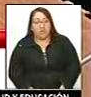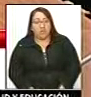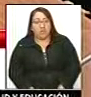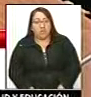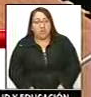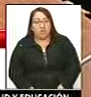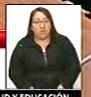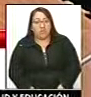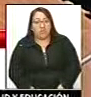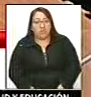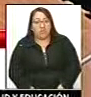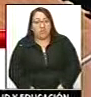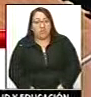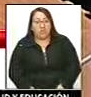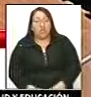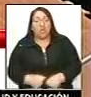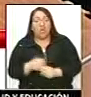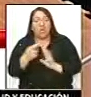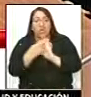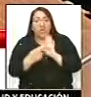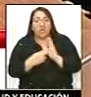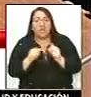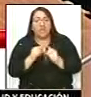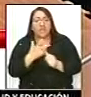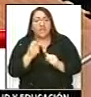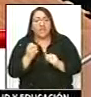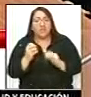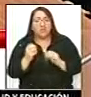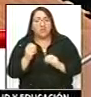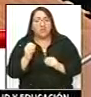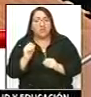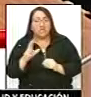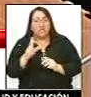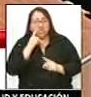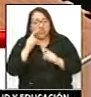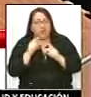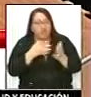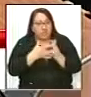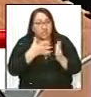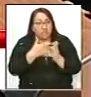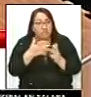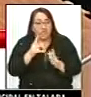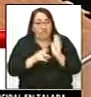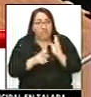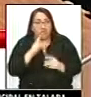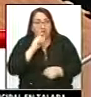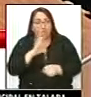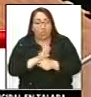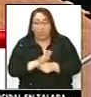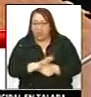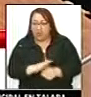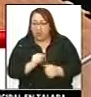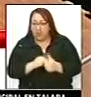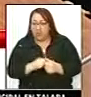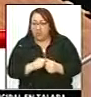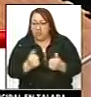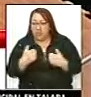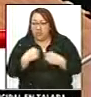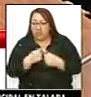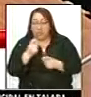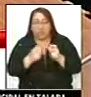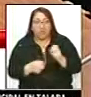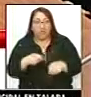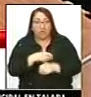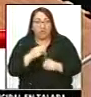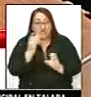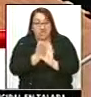Respecto del libro de registros de incidencias, hubieron 503 supervisiones, se detectaron 13 incumplimientos. Respecto de contar con un profesional